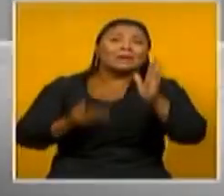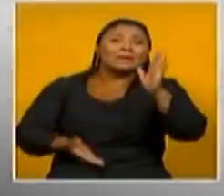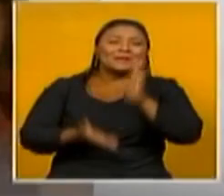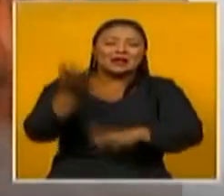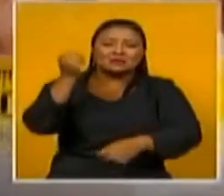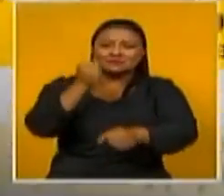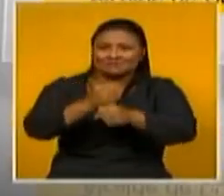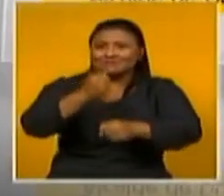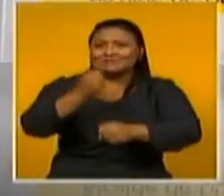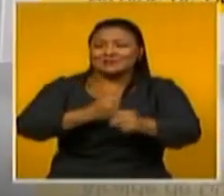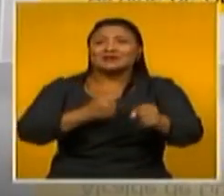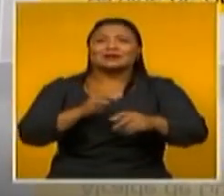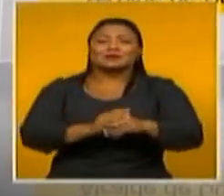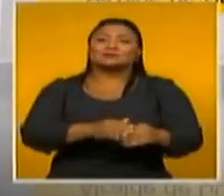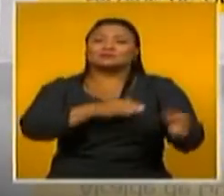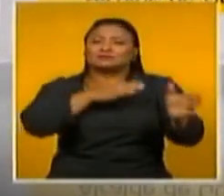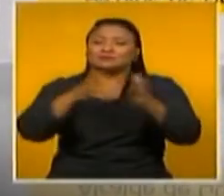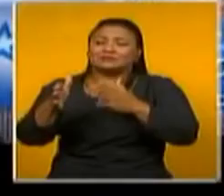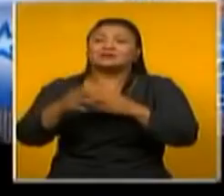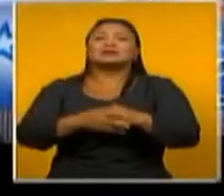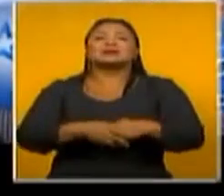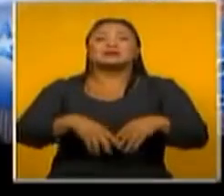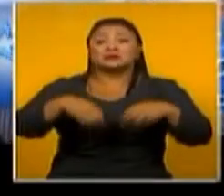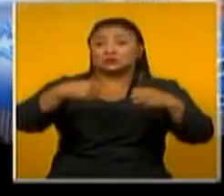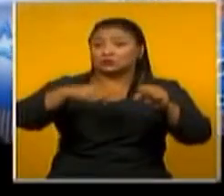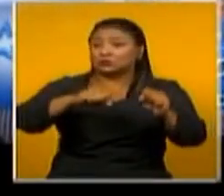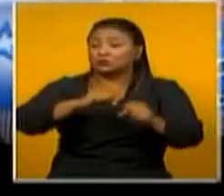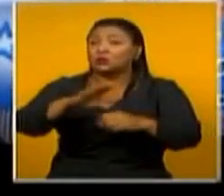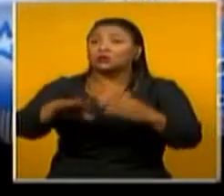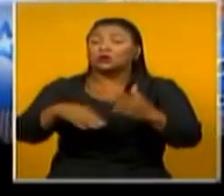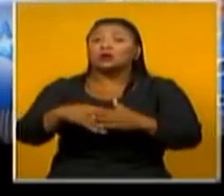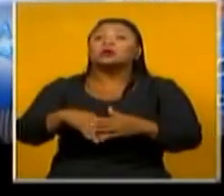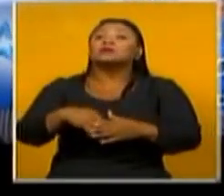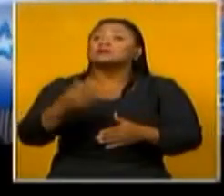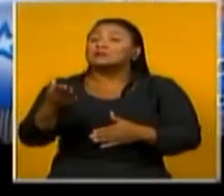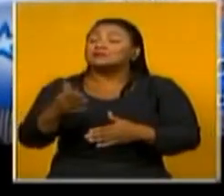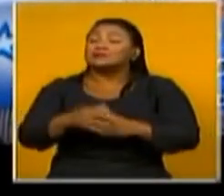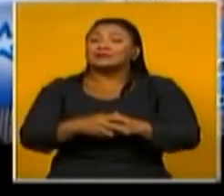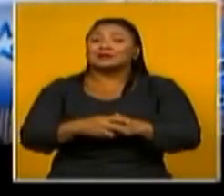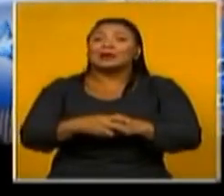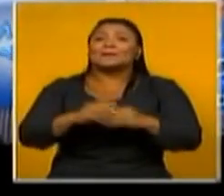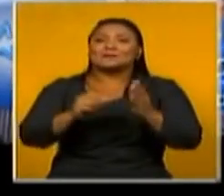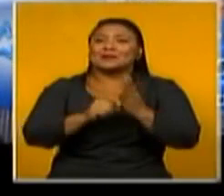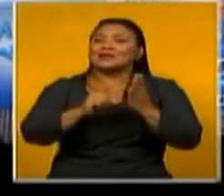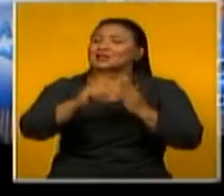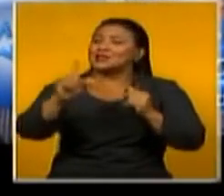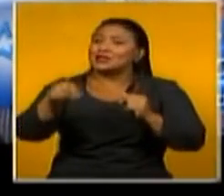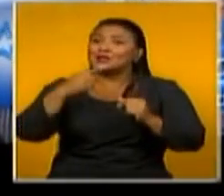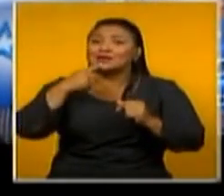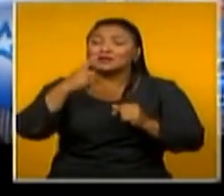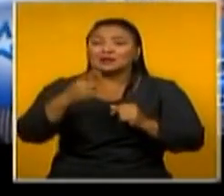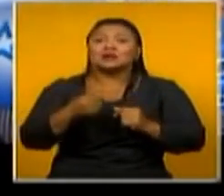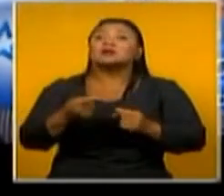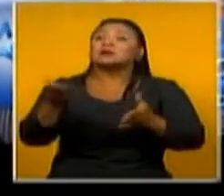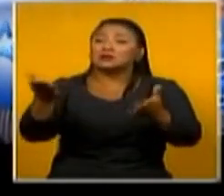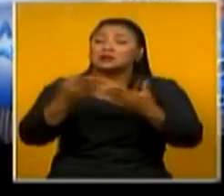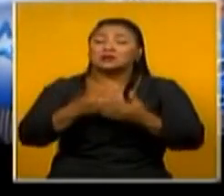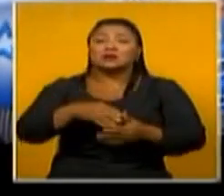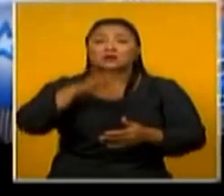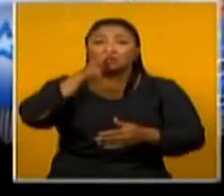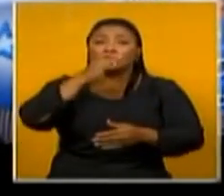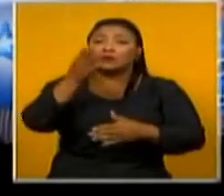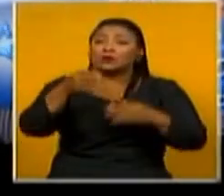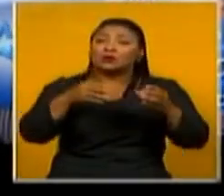empleo. Circulación motos. Veo que el señor gobernador, el señor ministro del Interior, piden al ATM